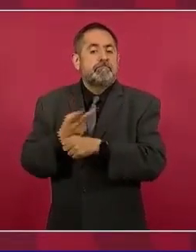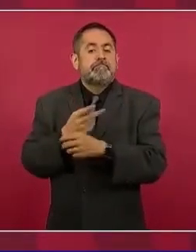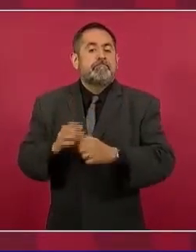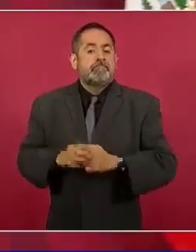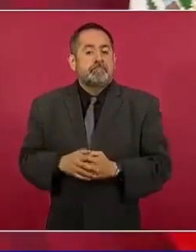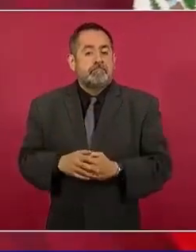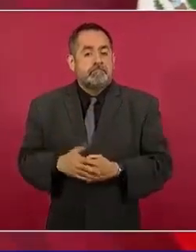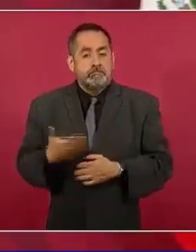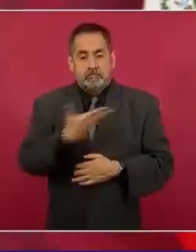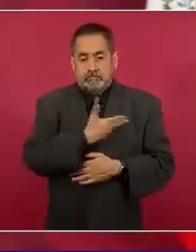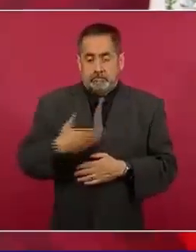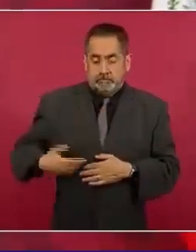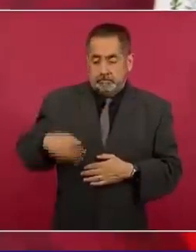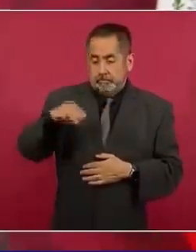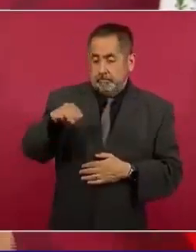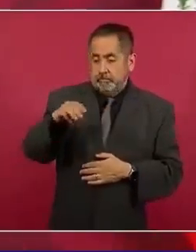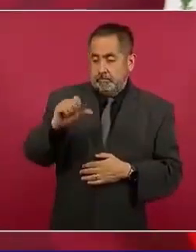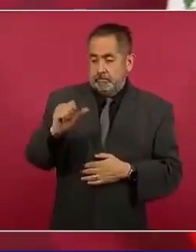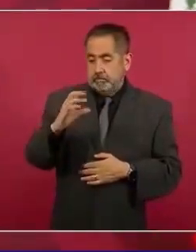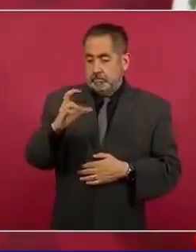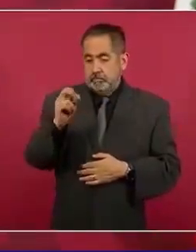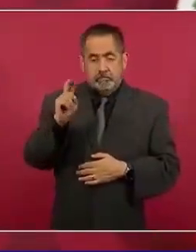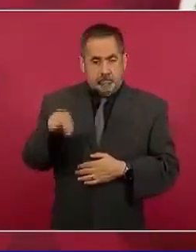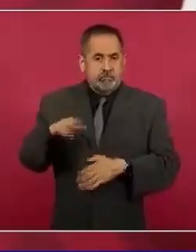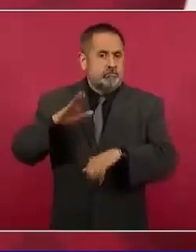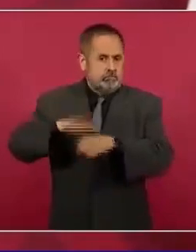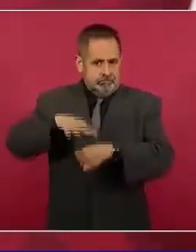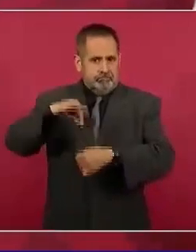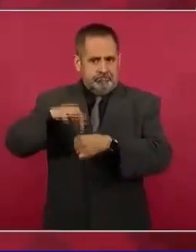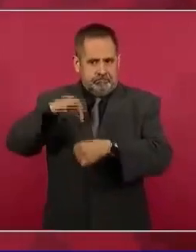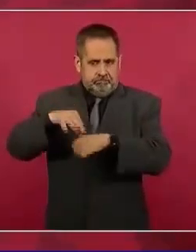El presidente Macron obtiene más votos,